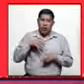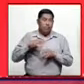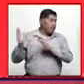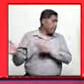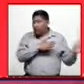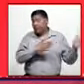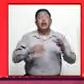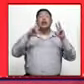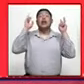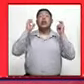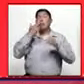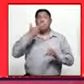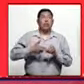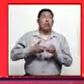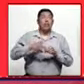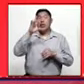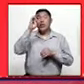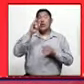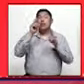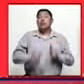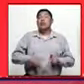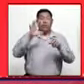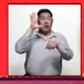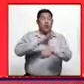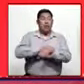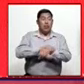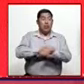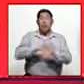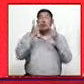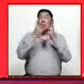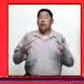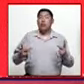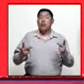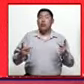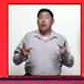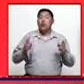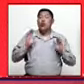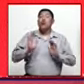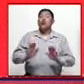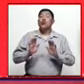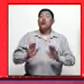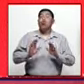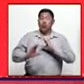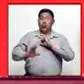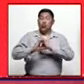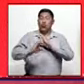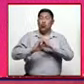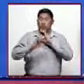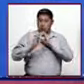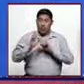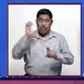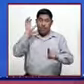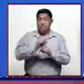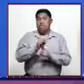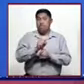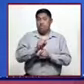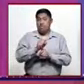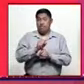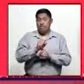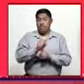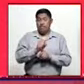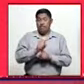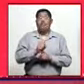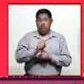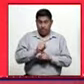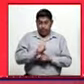de tema y a propósito del combustible, 7 personas han sido aprehendidas en Potosí con sus respectivos camiones porque se les ha encontrado